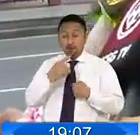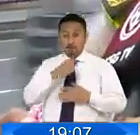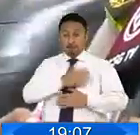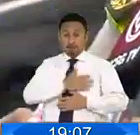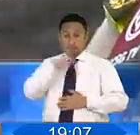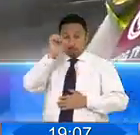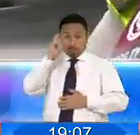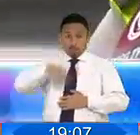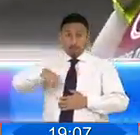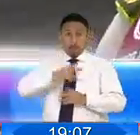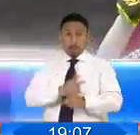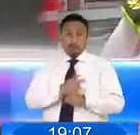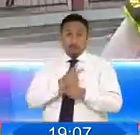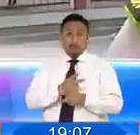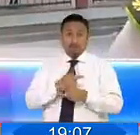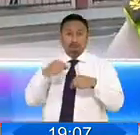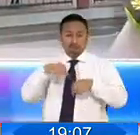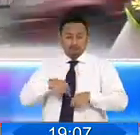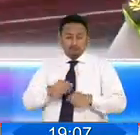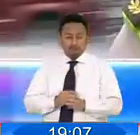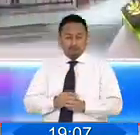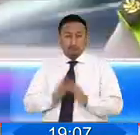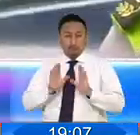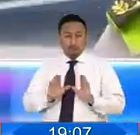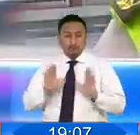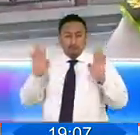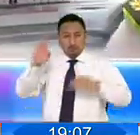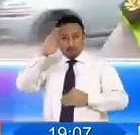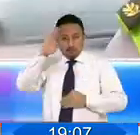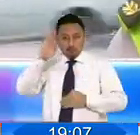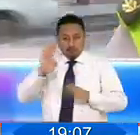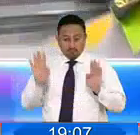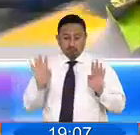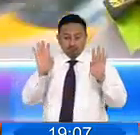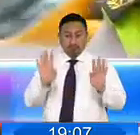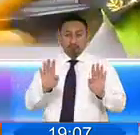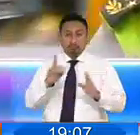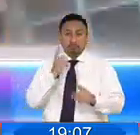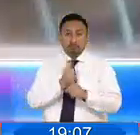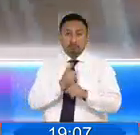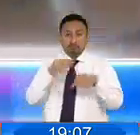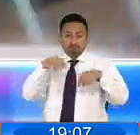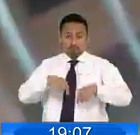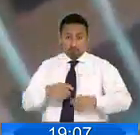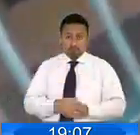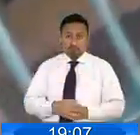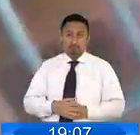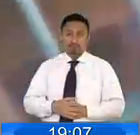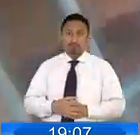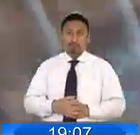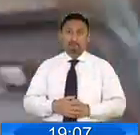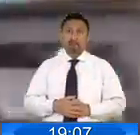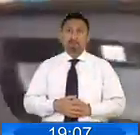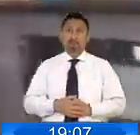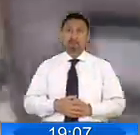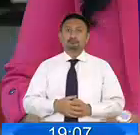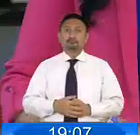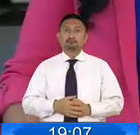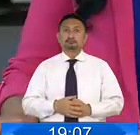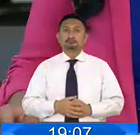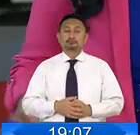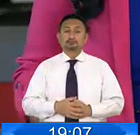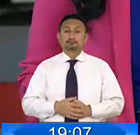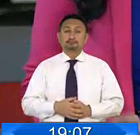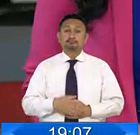vista del eje preventivo. Les repito que continuamos con presencia policial. Para eso es establecido aquí el COE provincial. Informó Roselena Vascones.